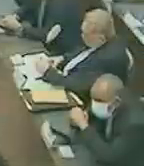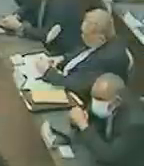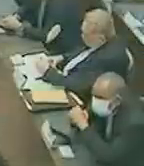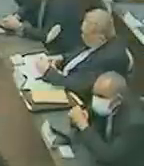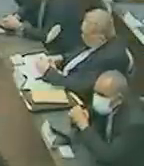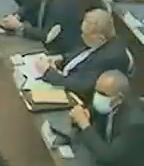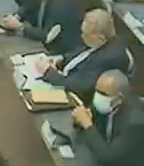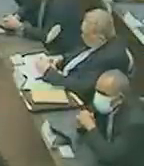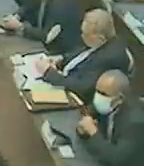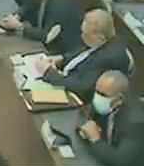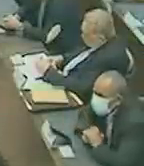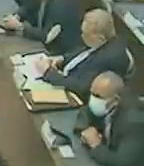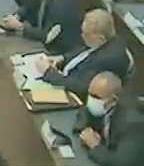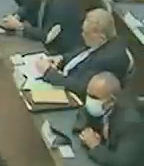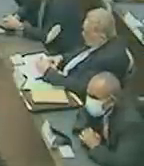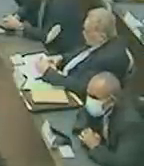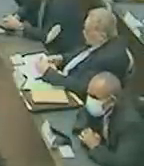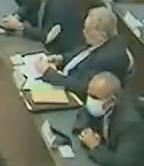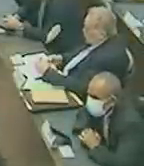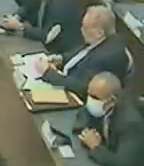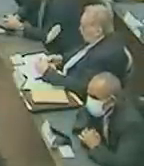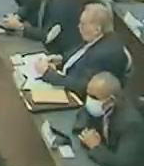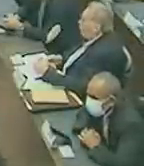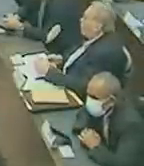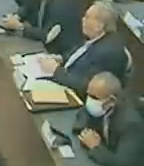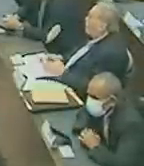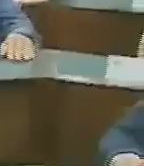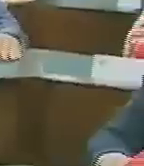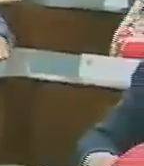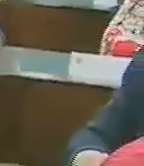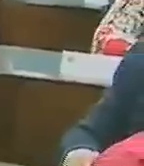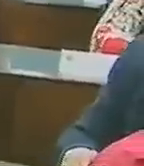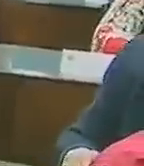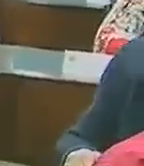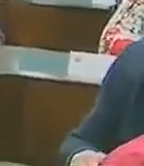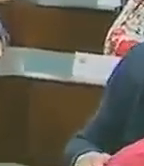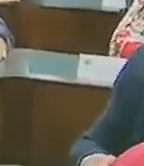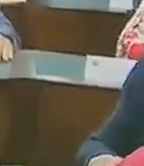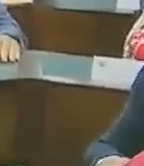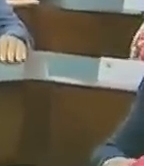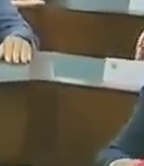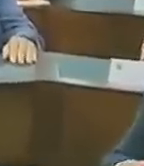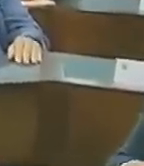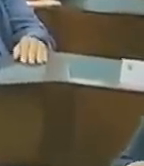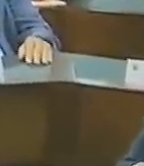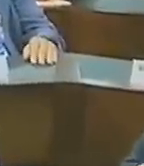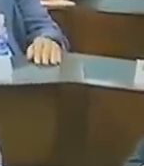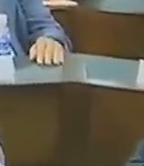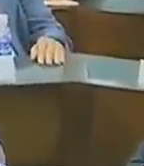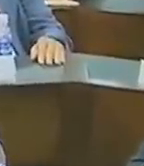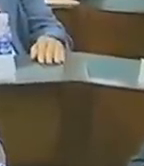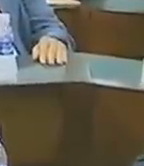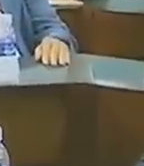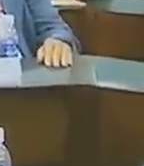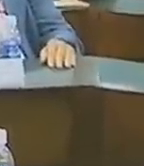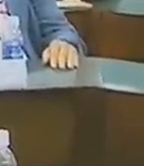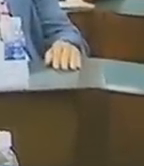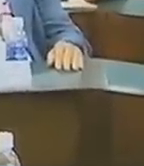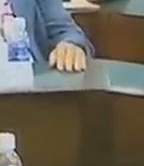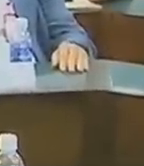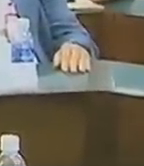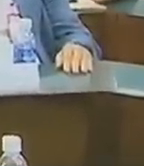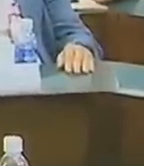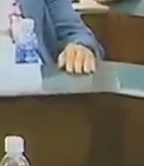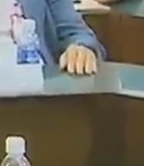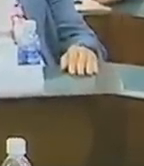Buenas tardes, colegas parlamentarios. A pesar de que estamos en punto de información, yo creo que también es importante informarle al pueblo de Venezuela sobre lo que